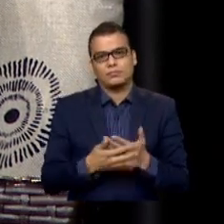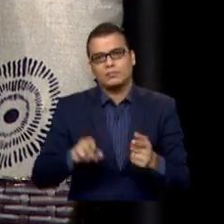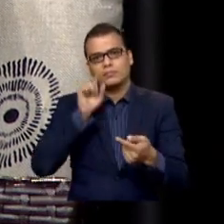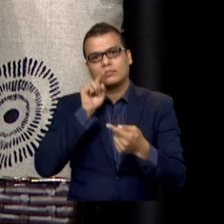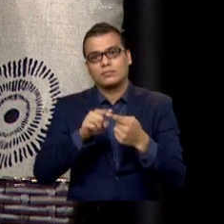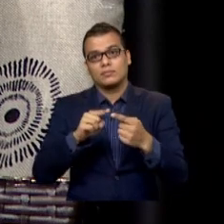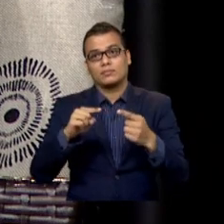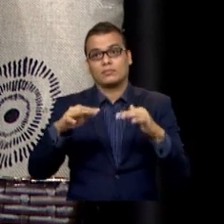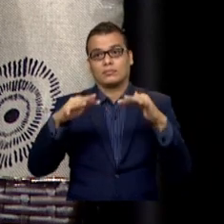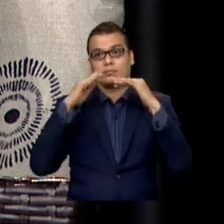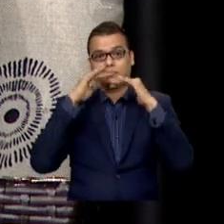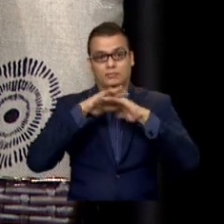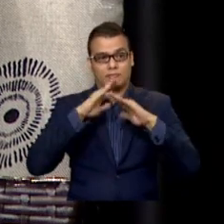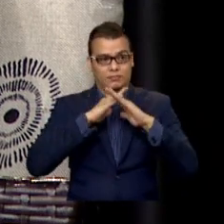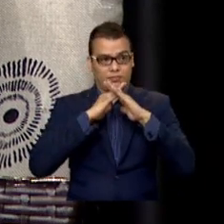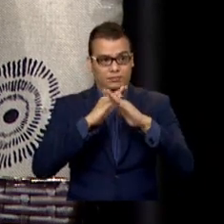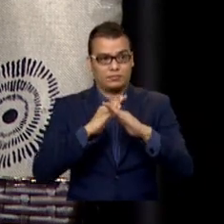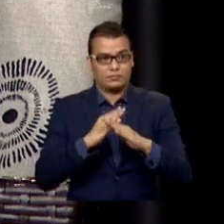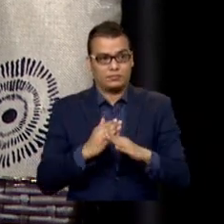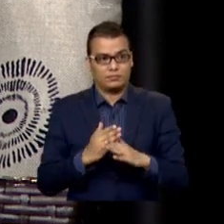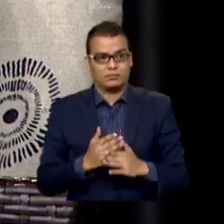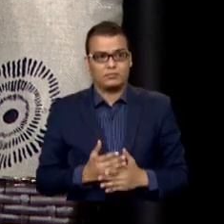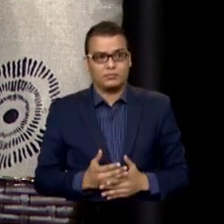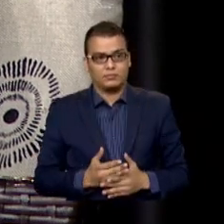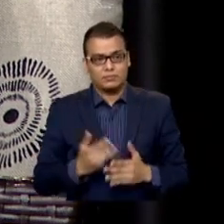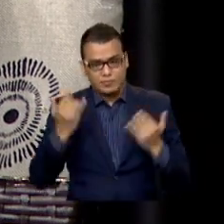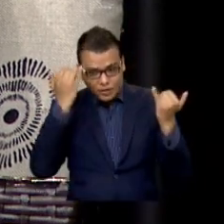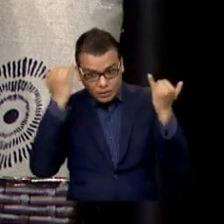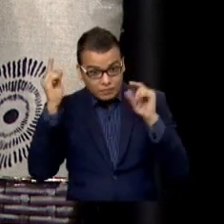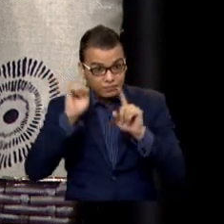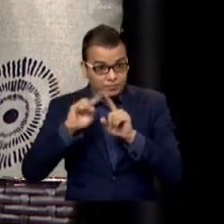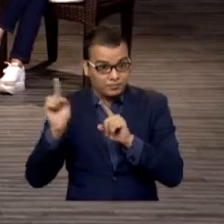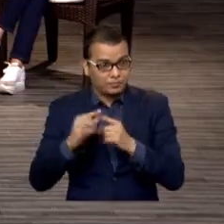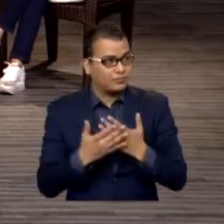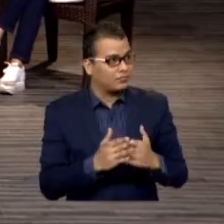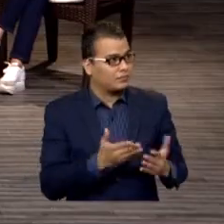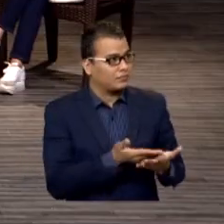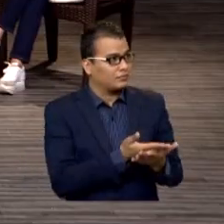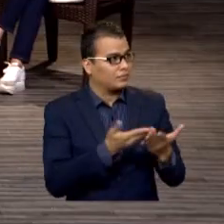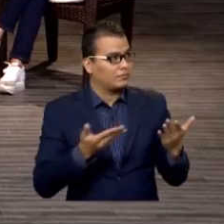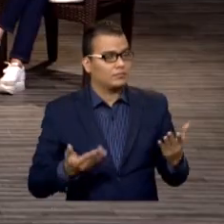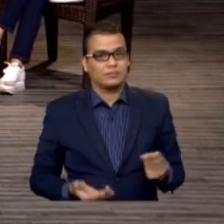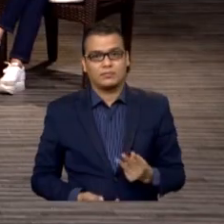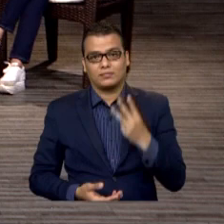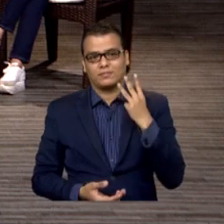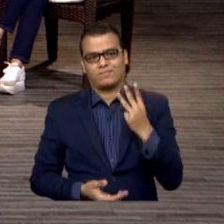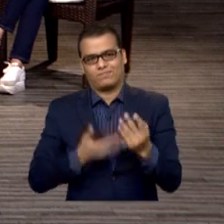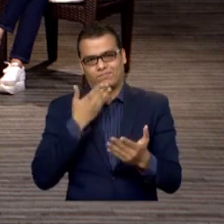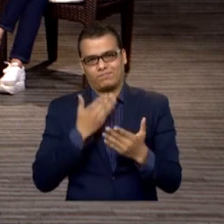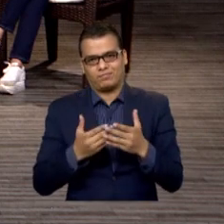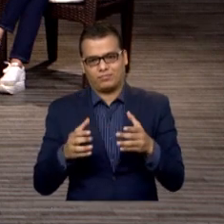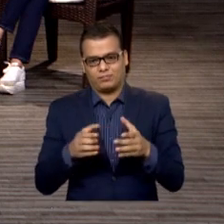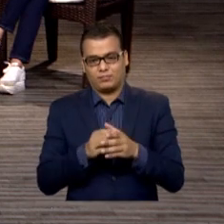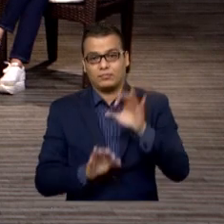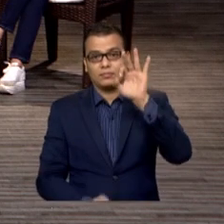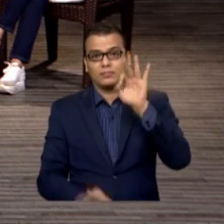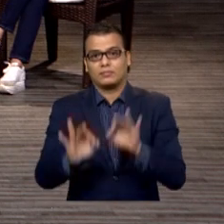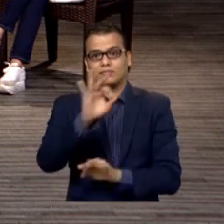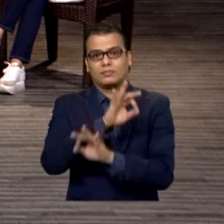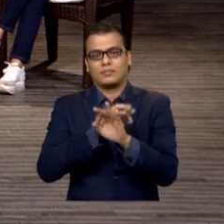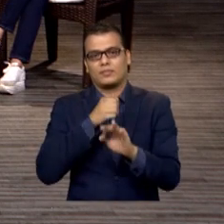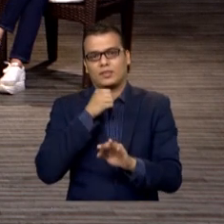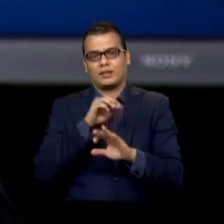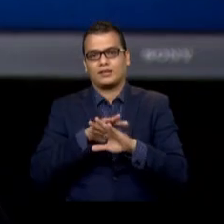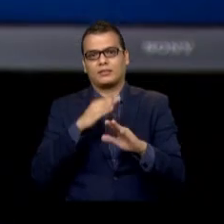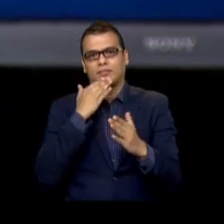aire traspase. Busquemos el ingenio de los vallecaucanos. Muchas gracias a nuestros tres invitados, a todo el equipo de Telepacífico Noticias,